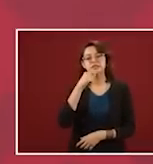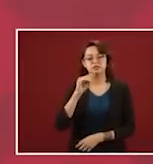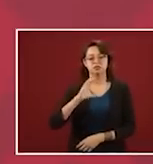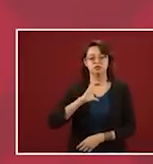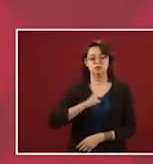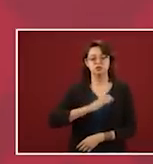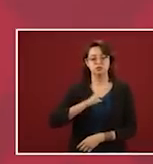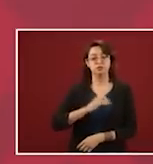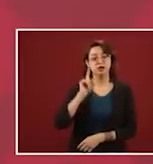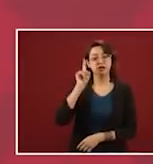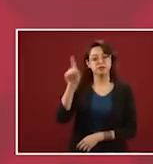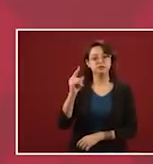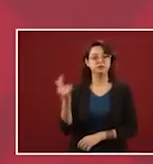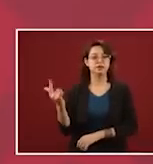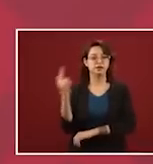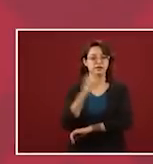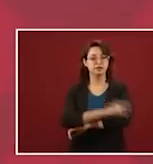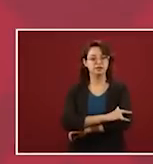el aeropuerto,